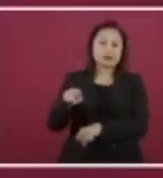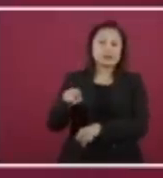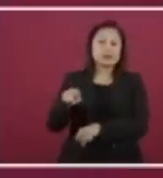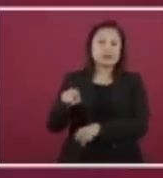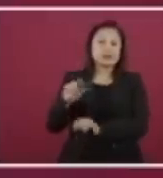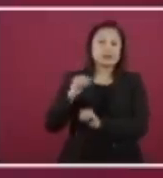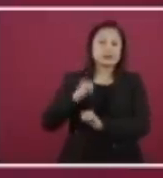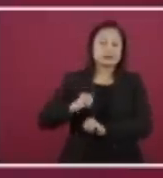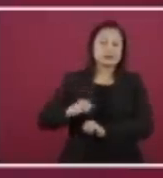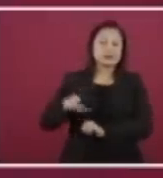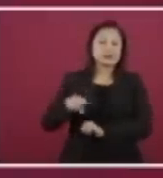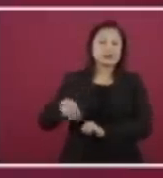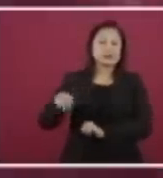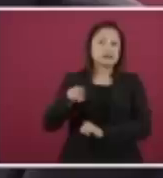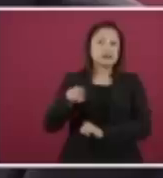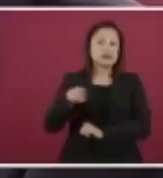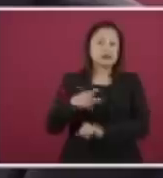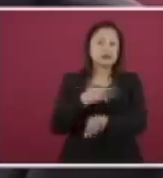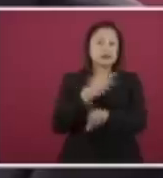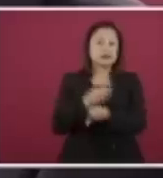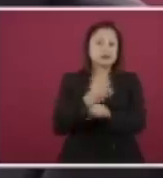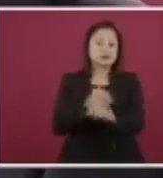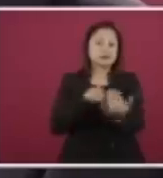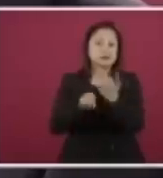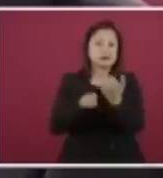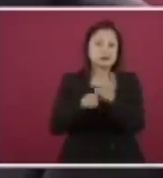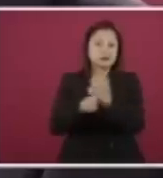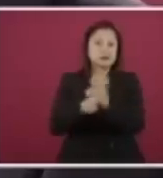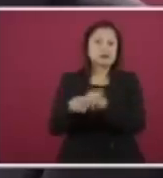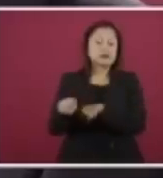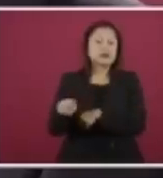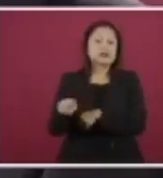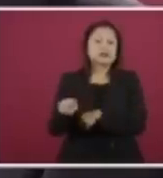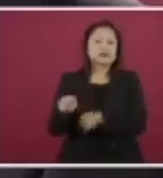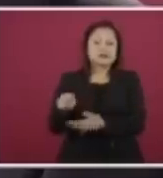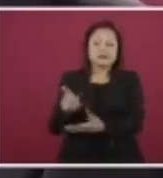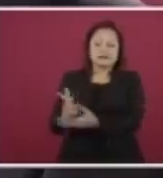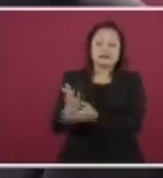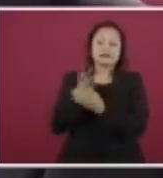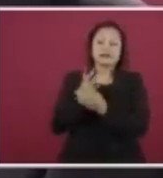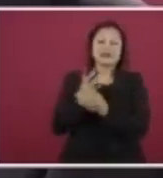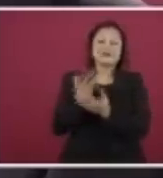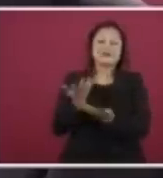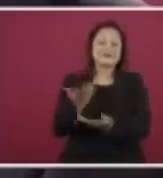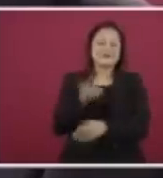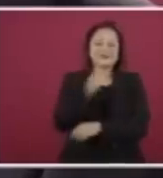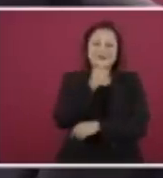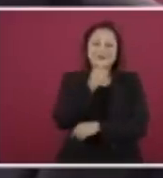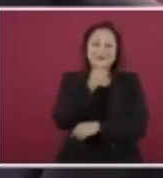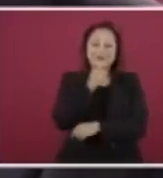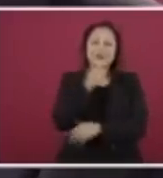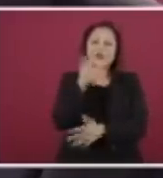Ya falta un 5% de acuerdo al informe, pero